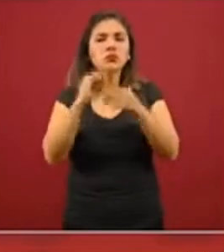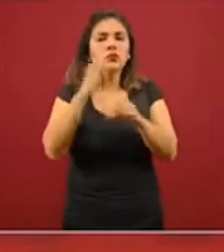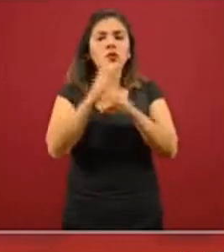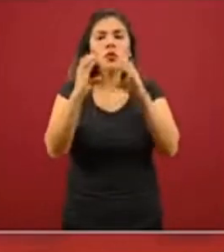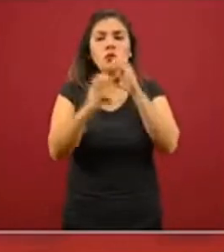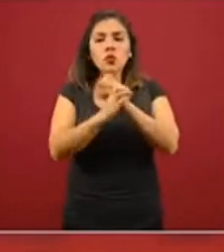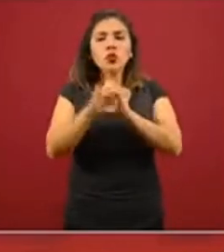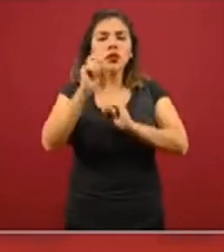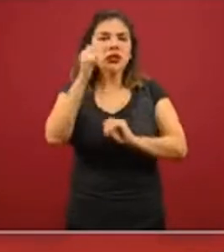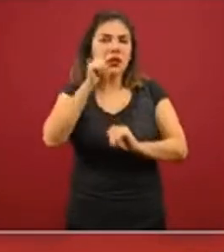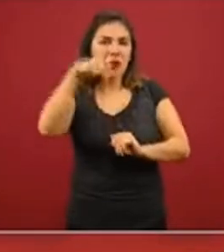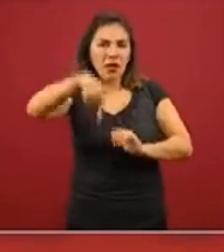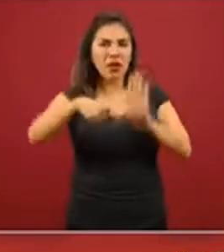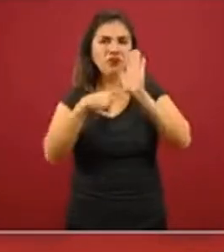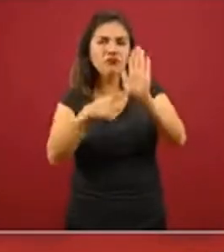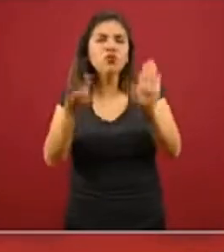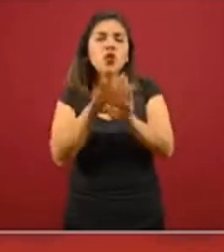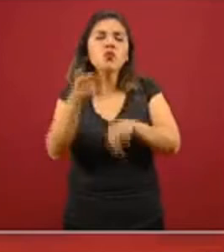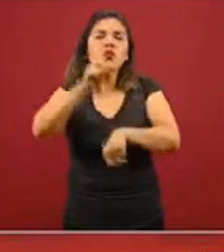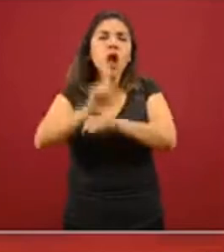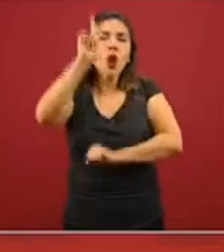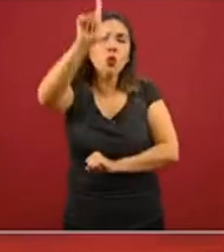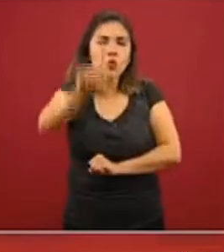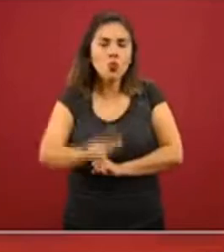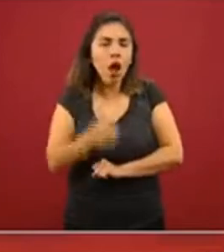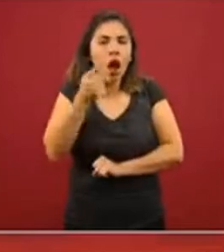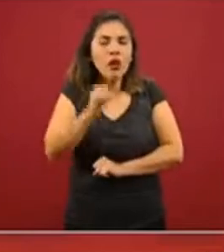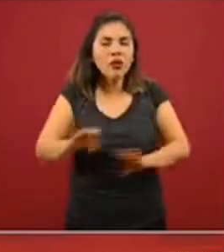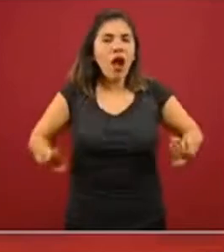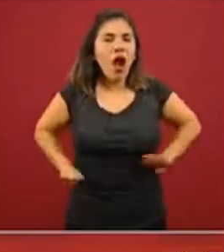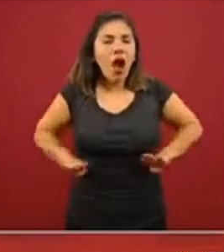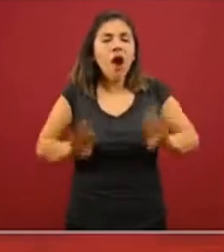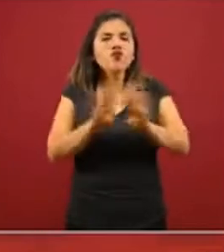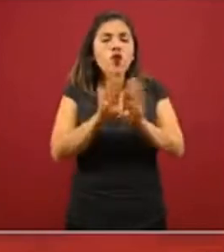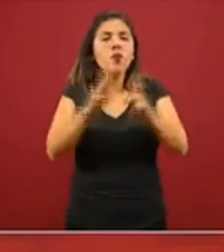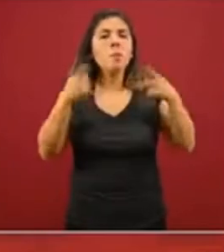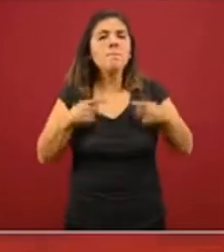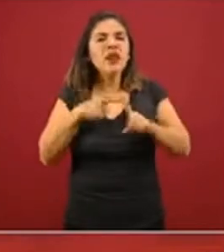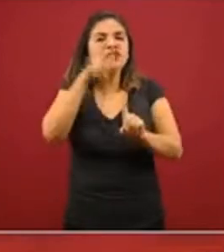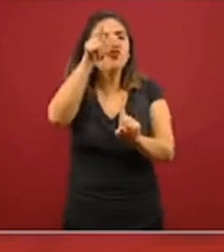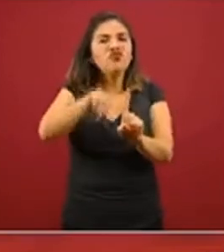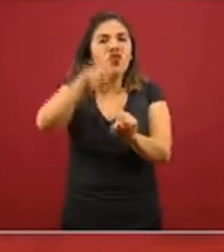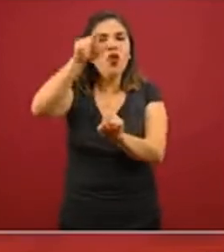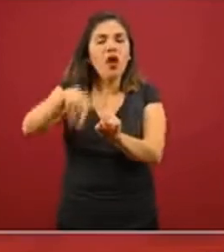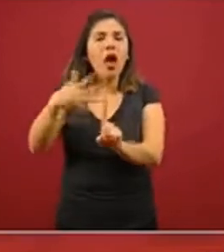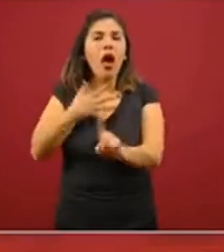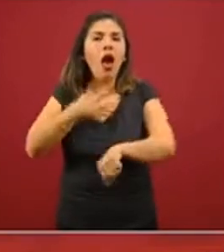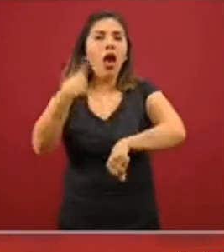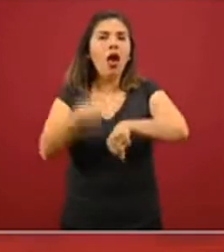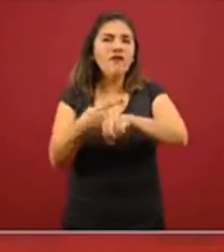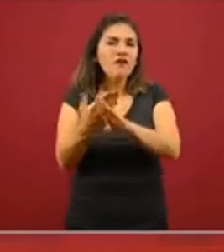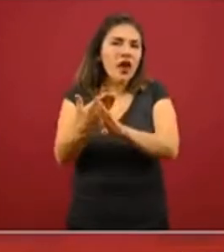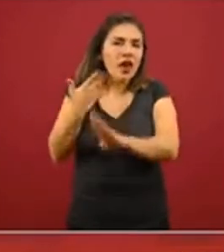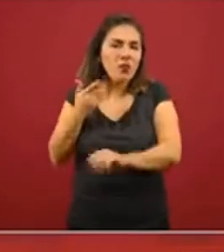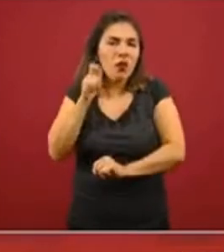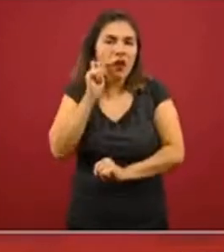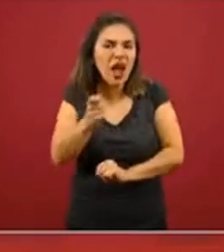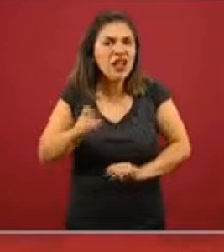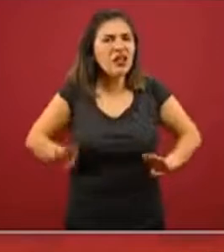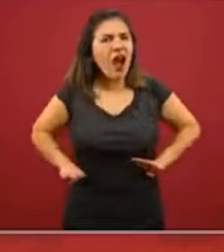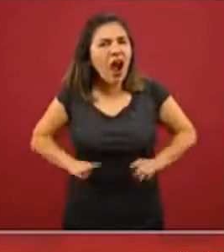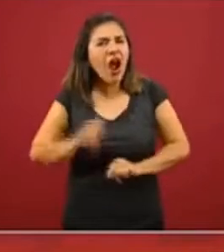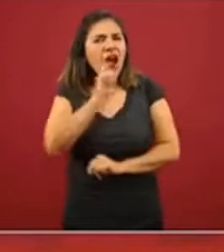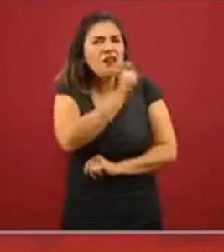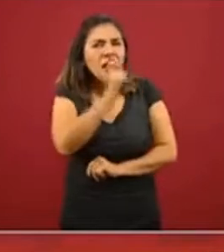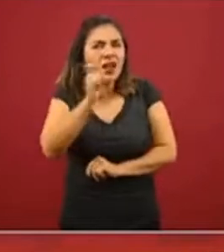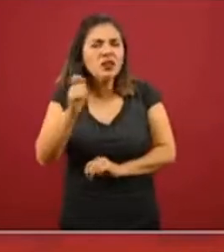que solemos presentar los lunes sobre la descripción en general de las personas que han estado enfermas, sus características,